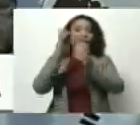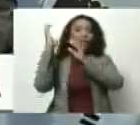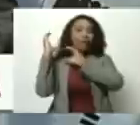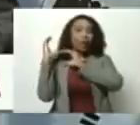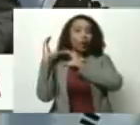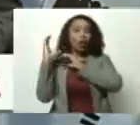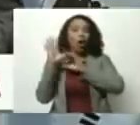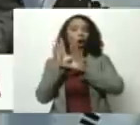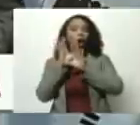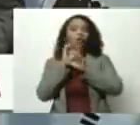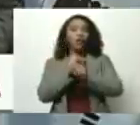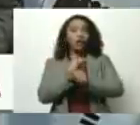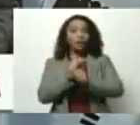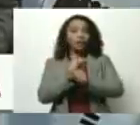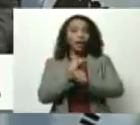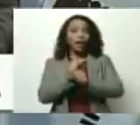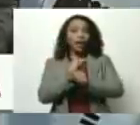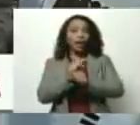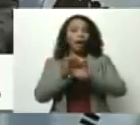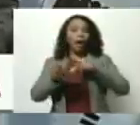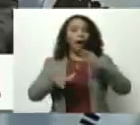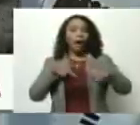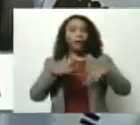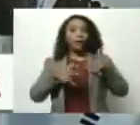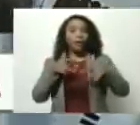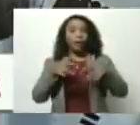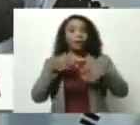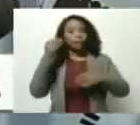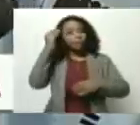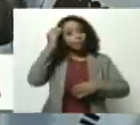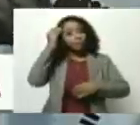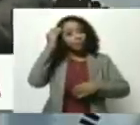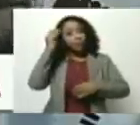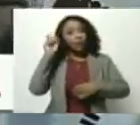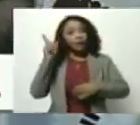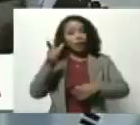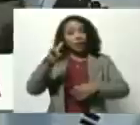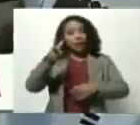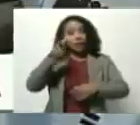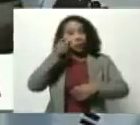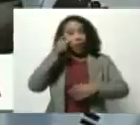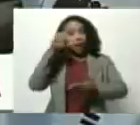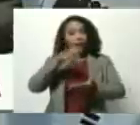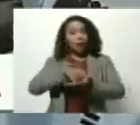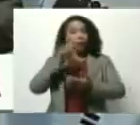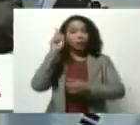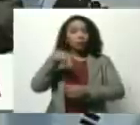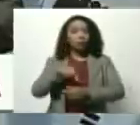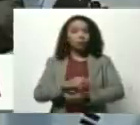de confianza y su actividad se considera de seguridad de Estado también.